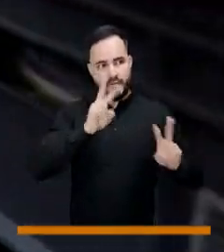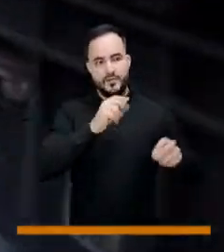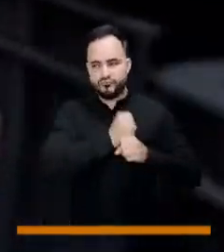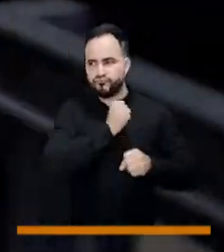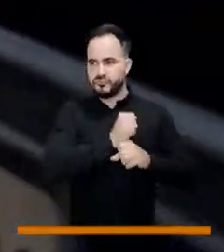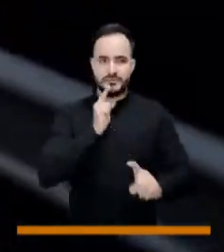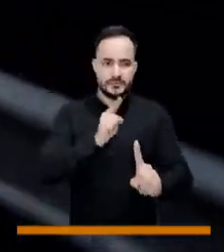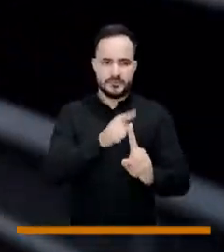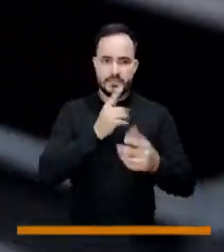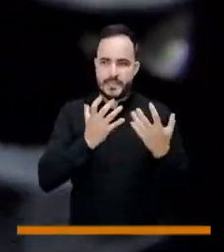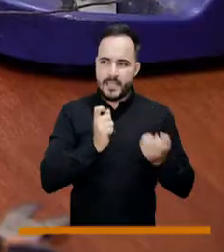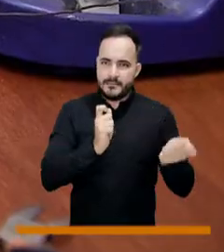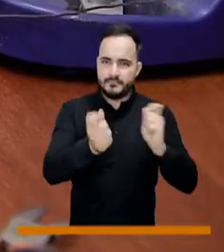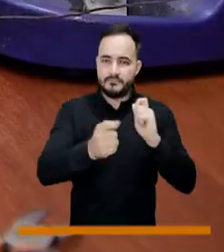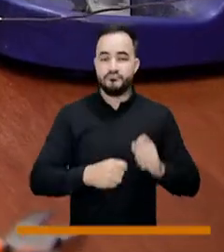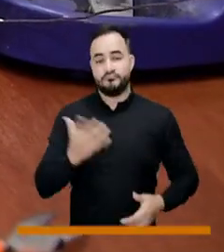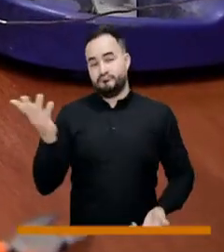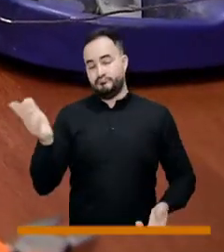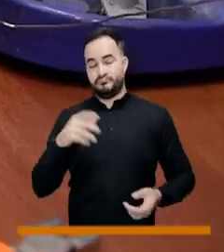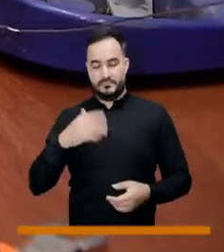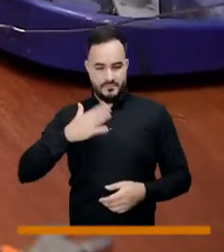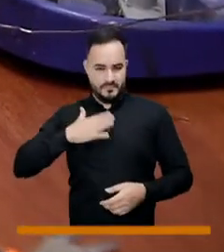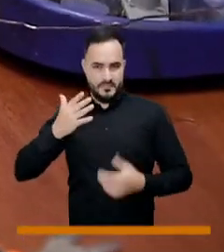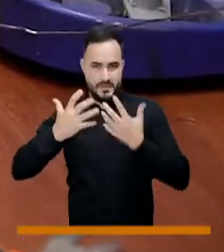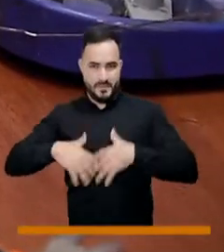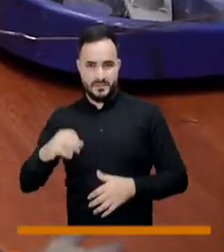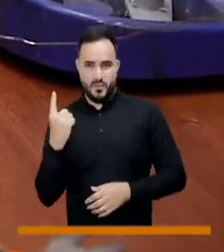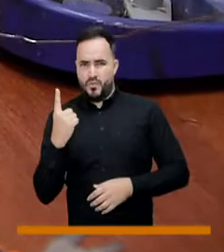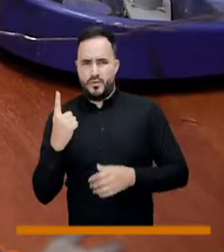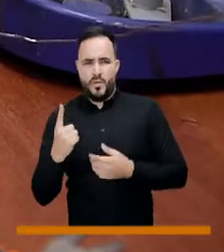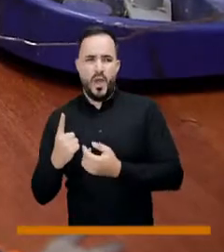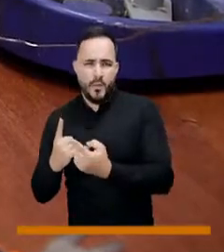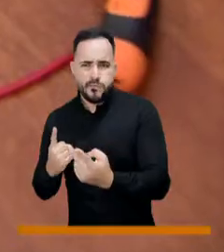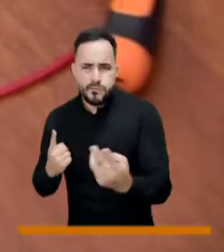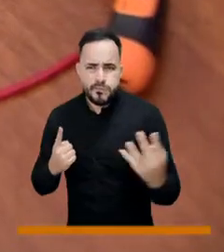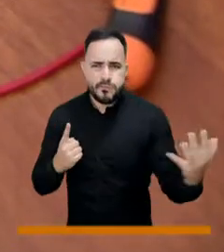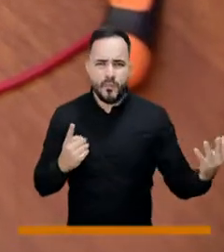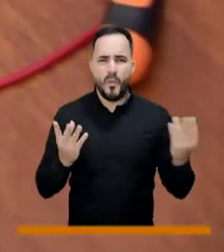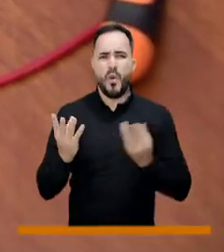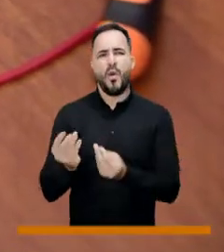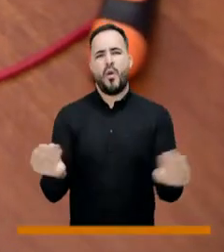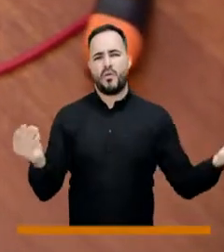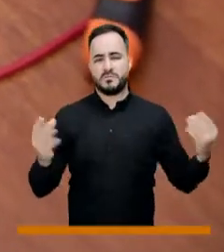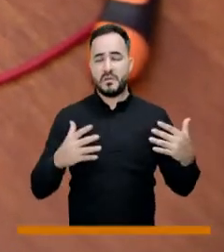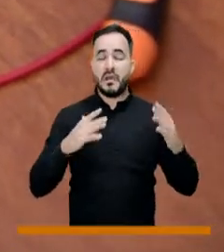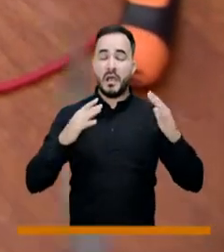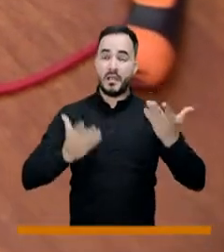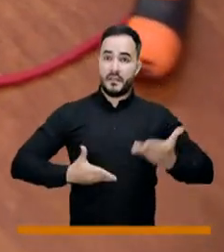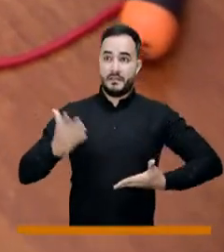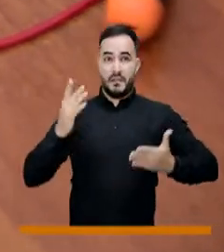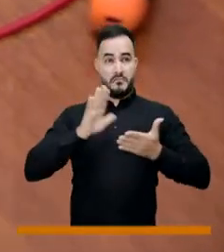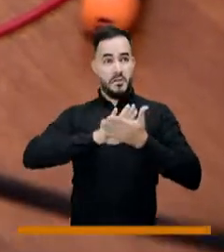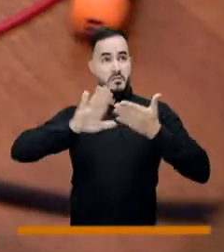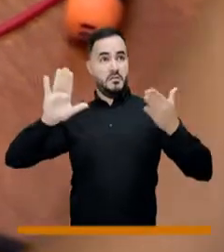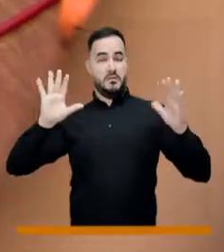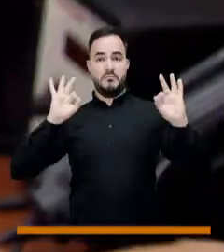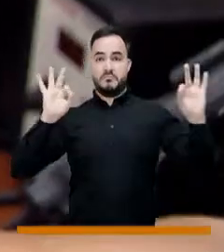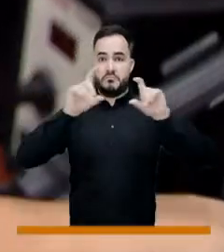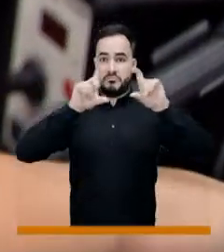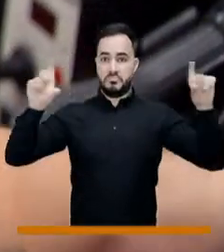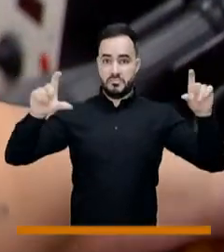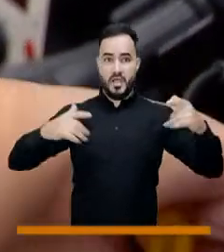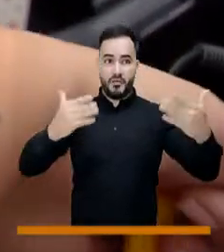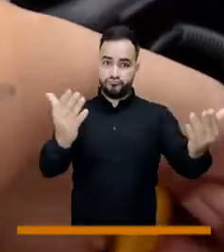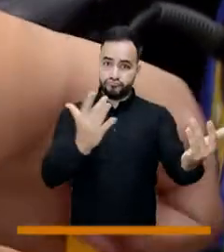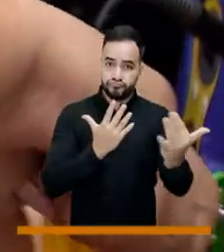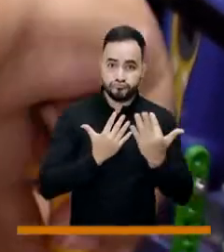ha venido trabajando por eso. Empresas de tecnología como Pigmalión hay muchas, y están en una casa, están en un garaje, de pronto no